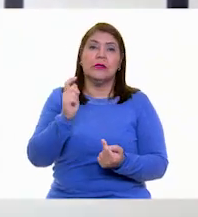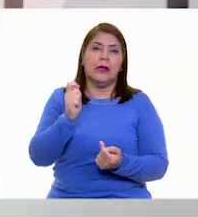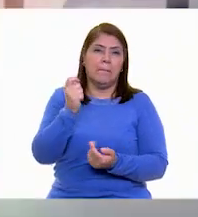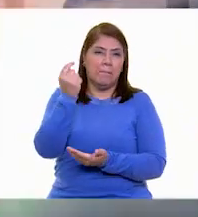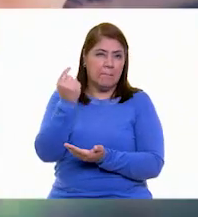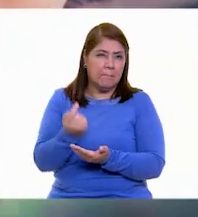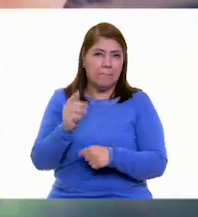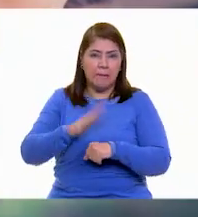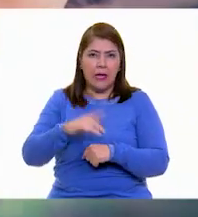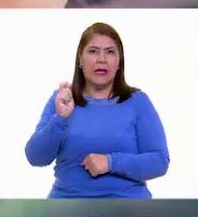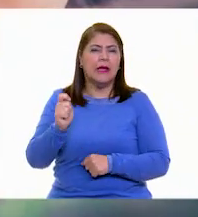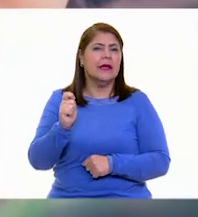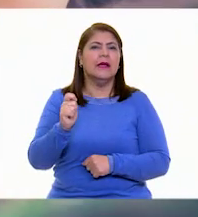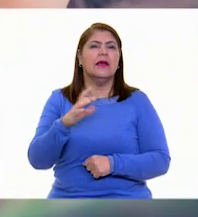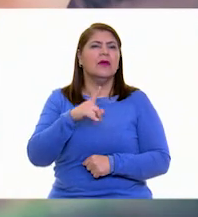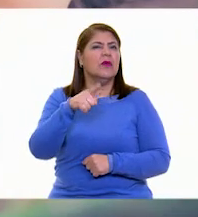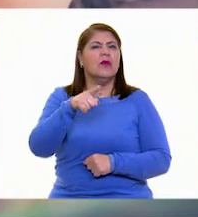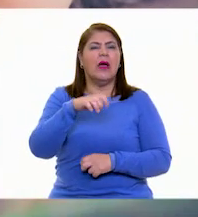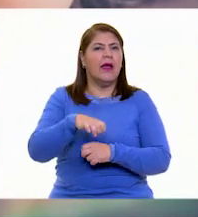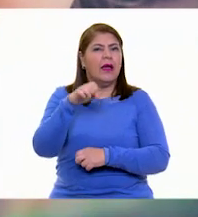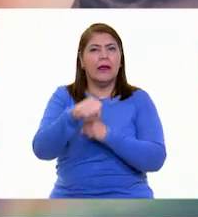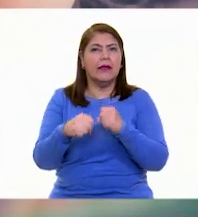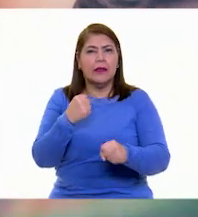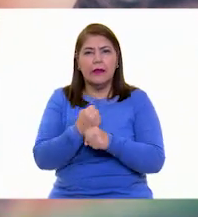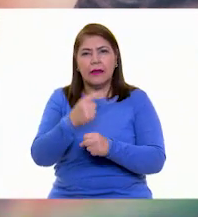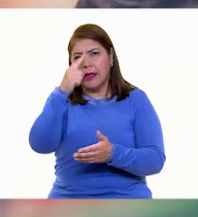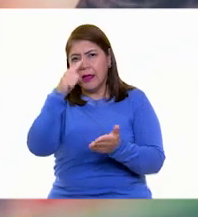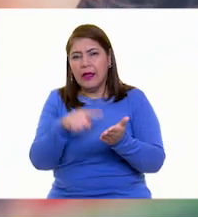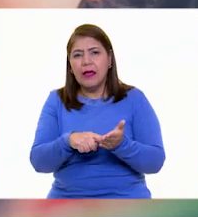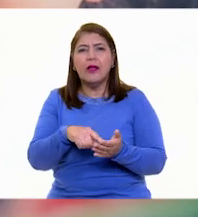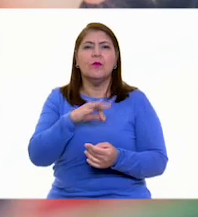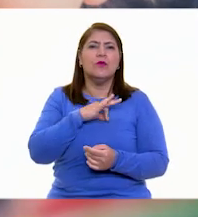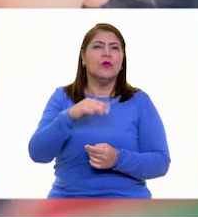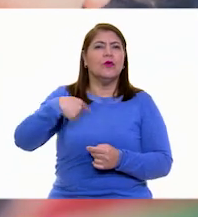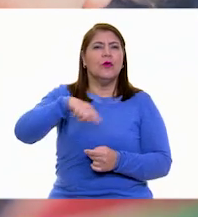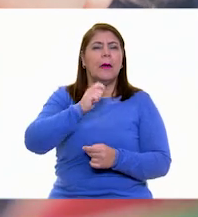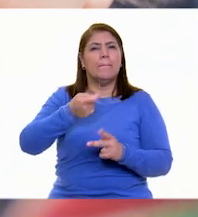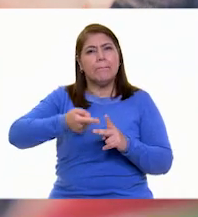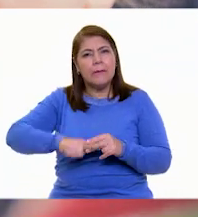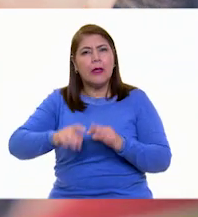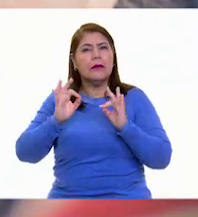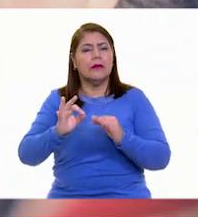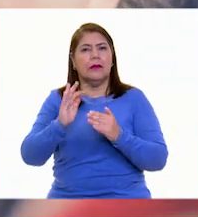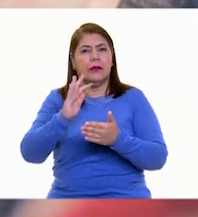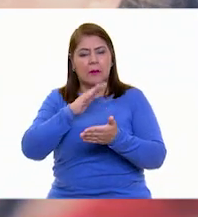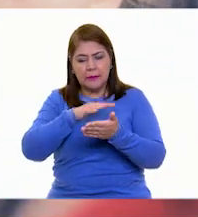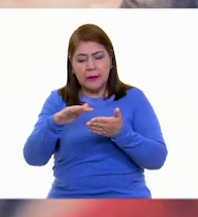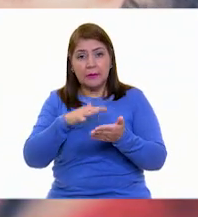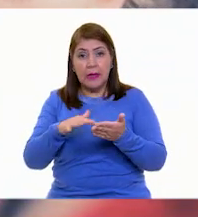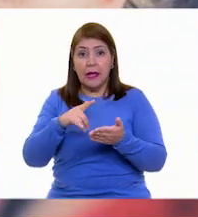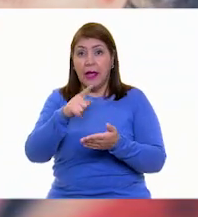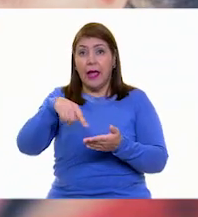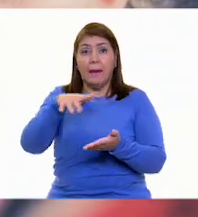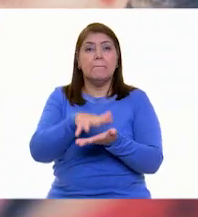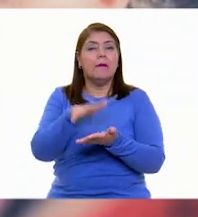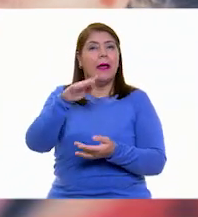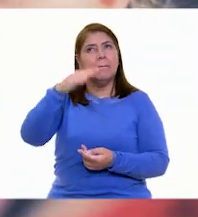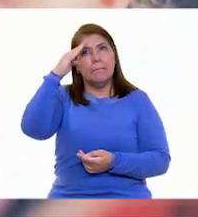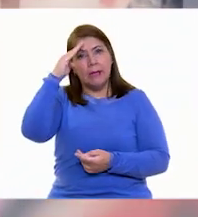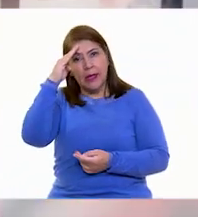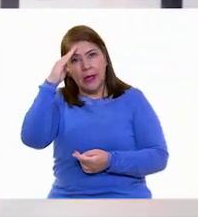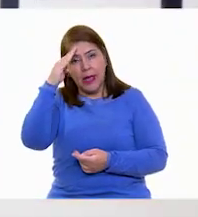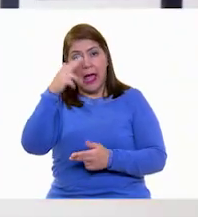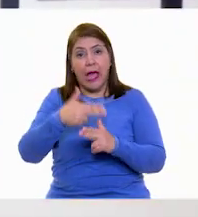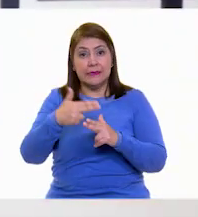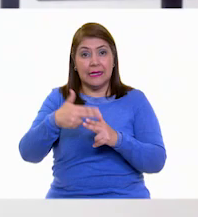pequeños. ¿A qué edad creen que nosotros empezamos a leer? La mayoría cree que a partir de los